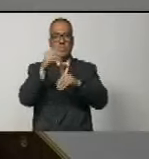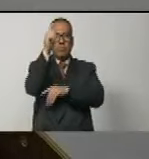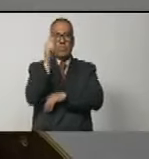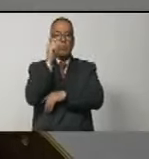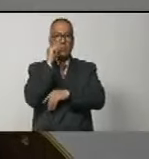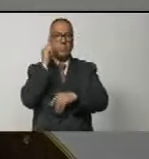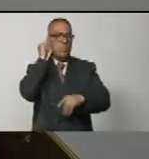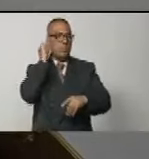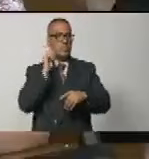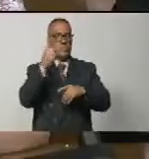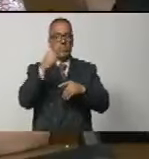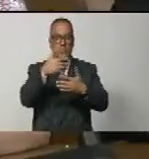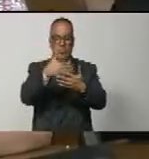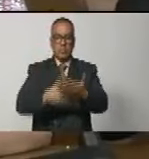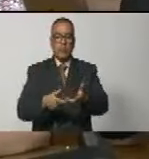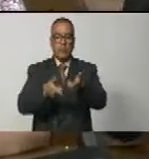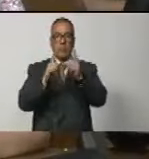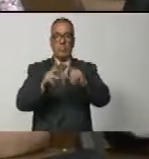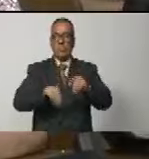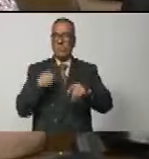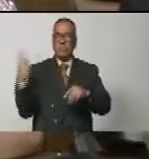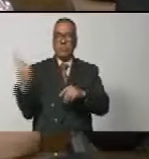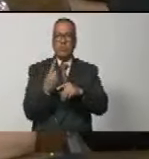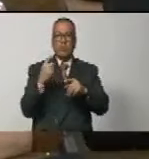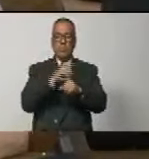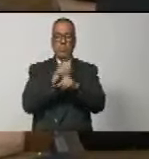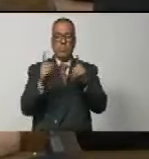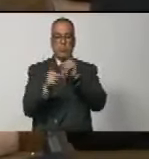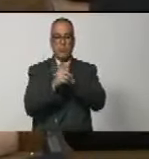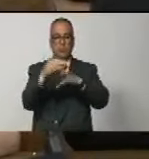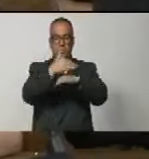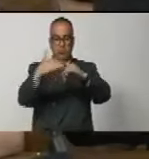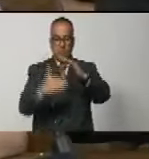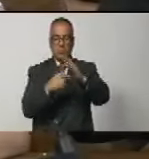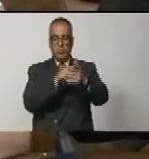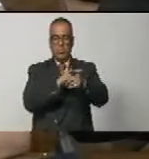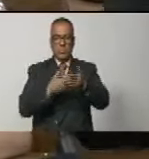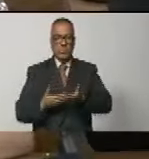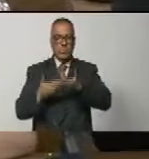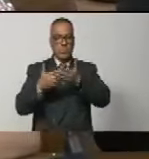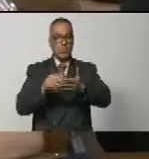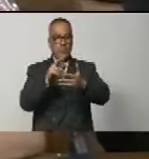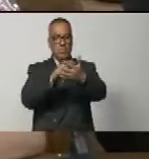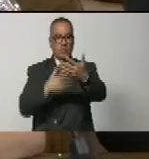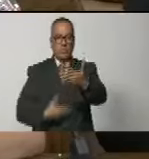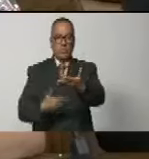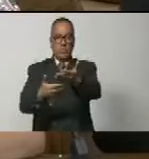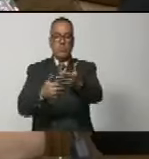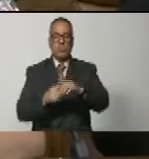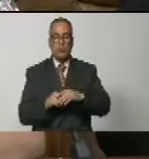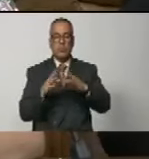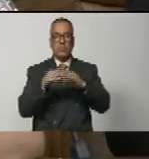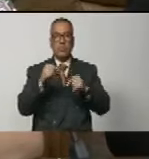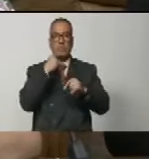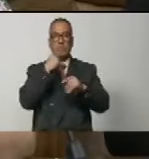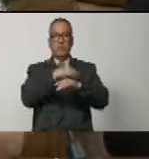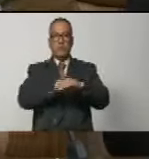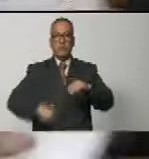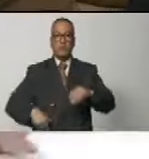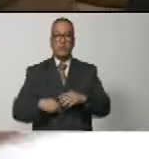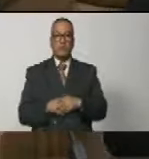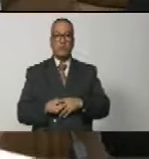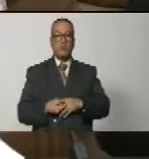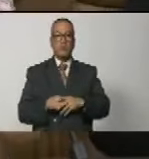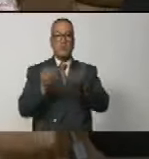diputados principales indicando permiso para ausentarse e incorporar a sus suplentes señalados en lista anexa. Es todo, ciudadano presidente.